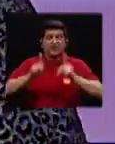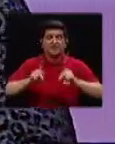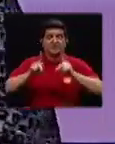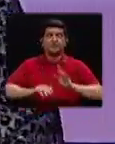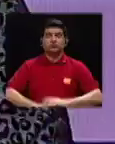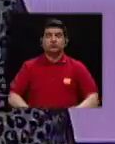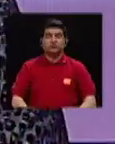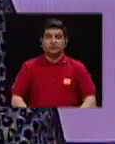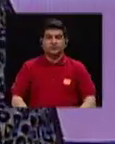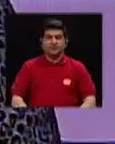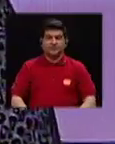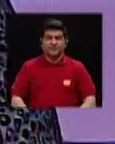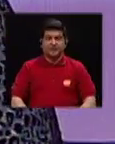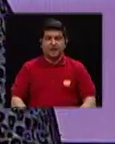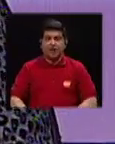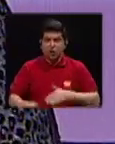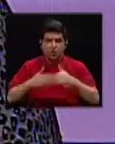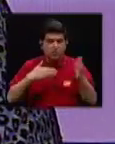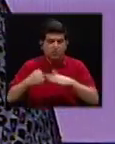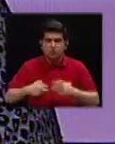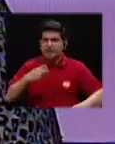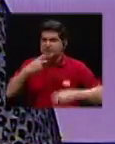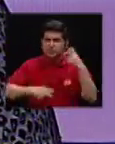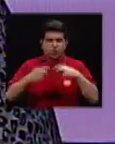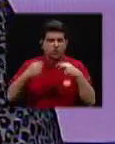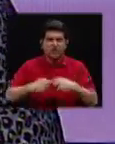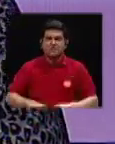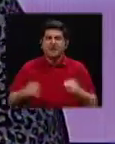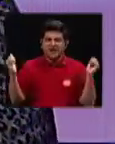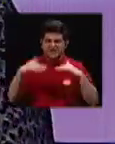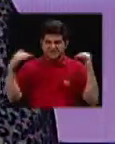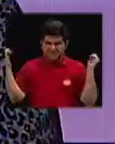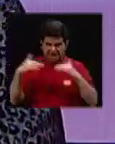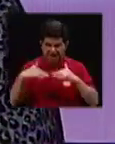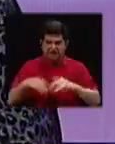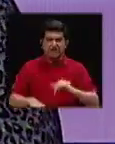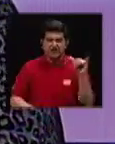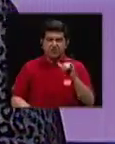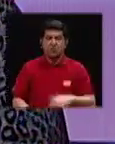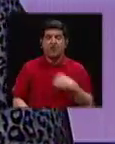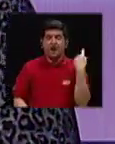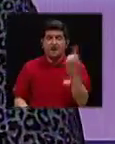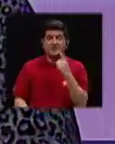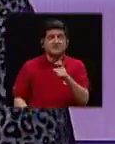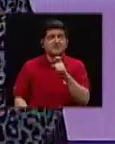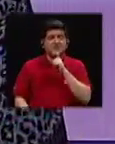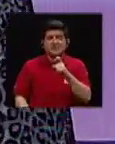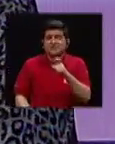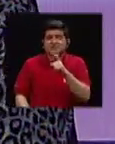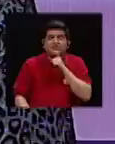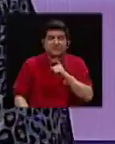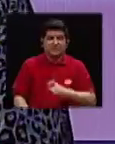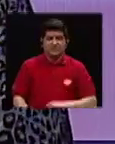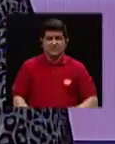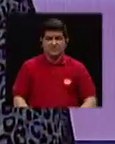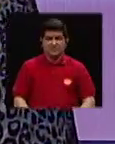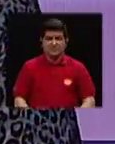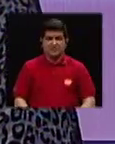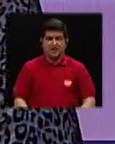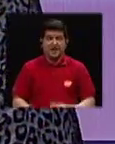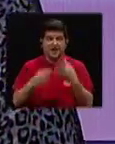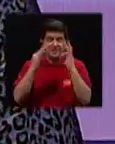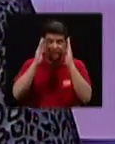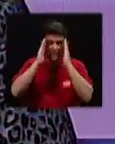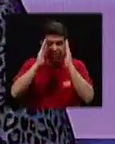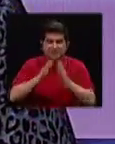inclusive cuando son crímenes de guerra hasta en el caso de los crímenes de guerra por eso ha sido siempre tan difícil eh tratarlos Por la